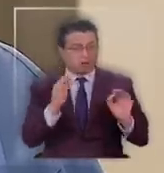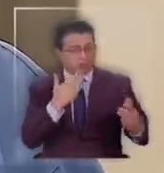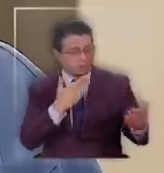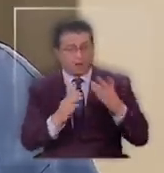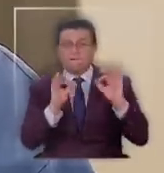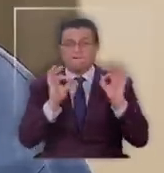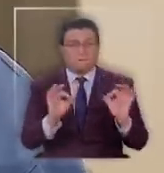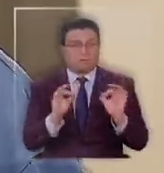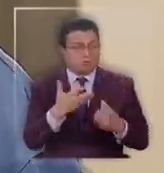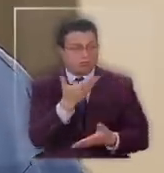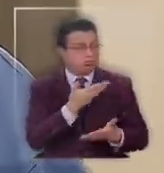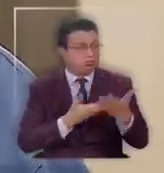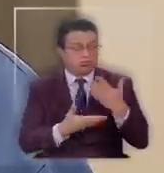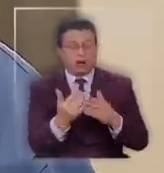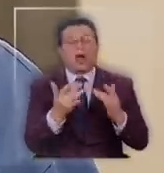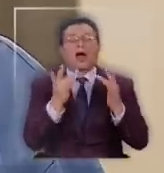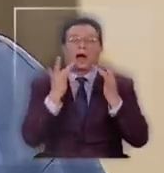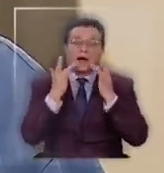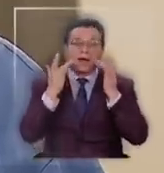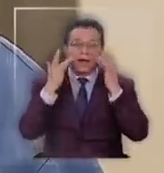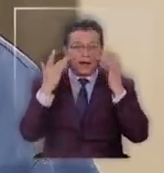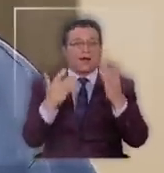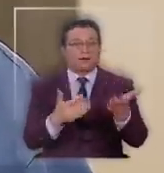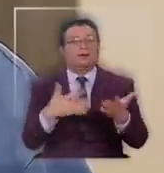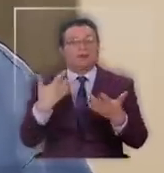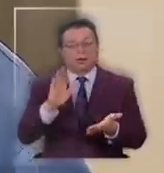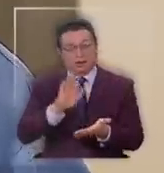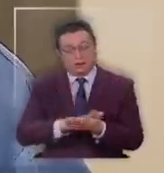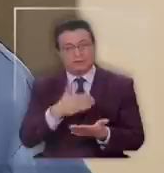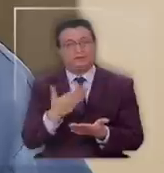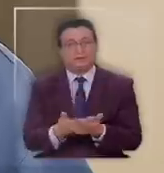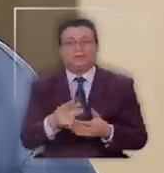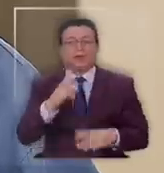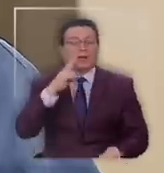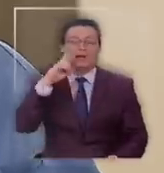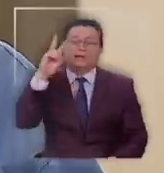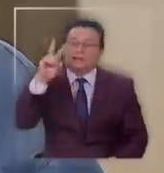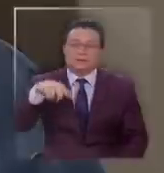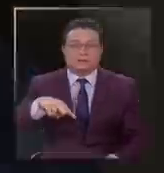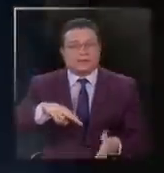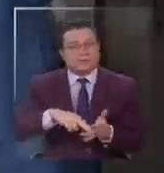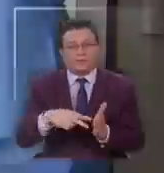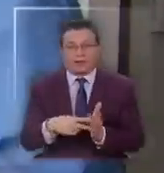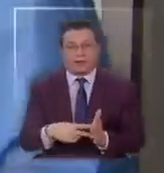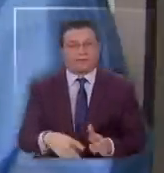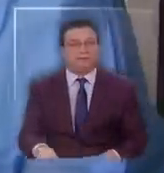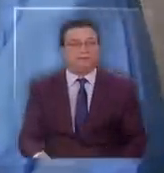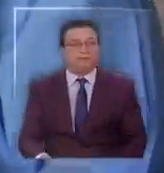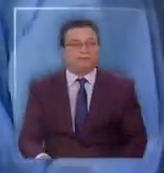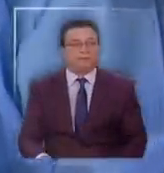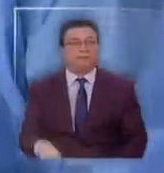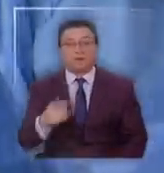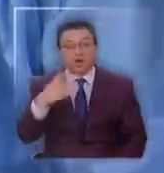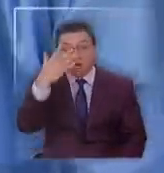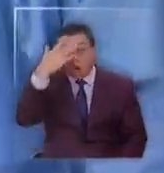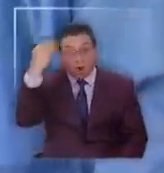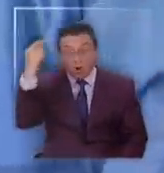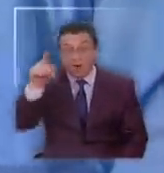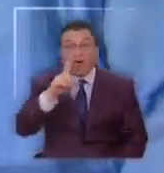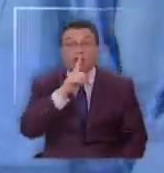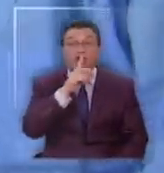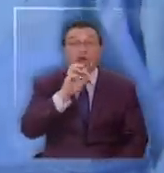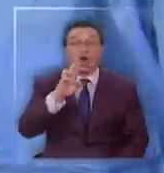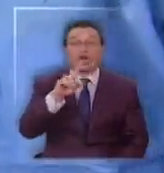perfectas condiciones, lo que nos alegra porque se ha recuperado sin ninguna secuela. No se acuerda de Caleta